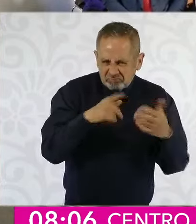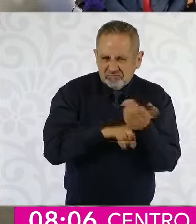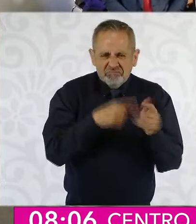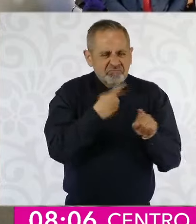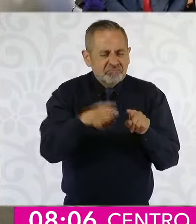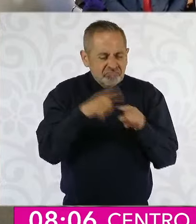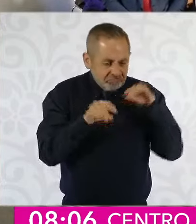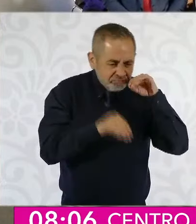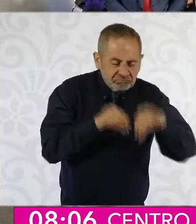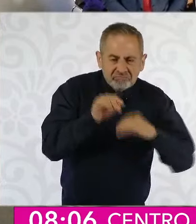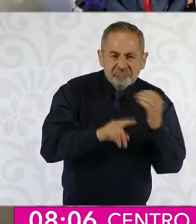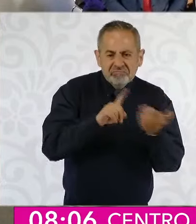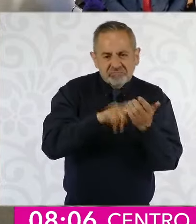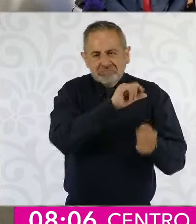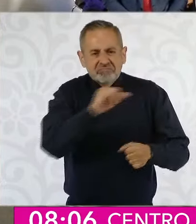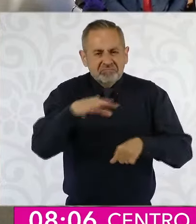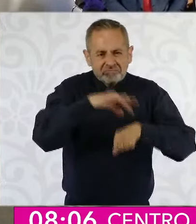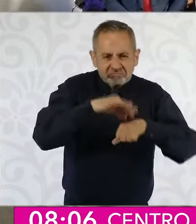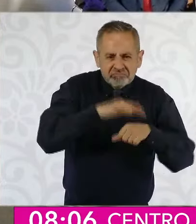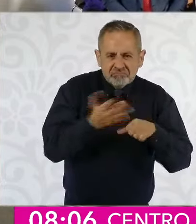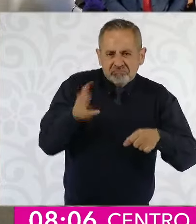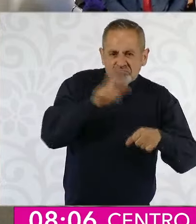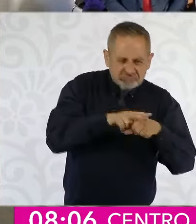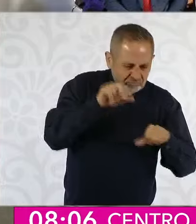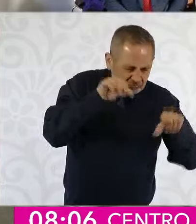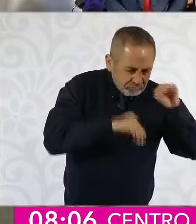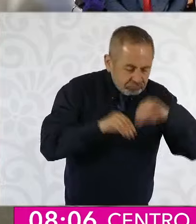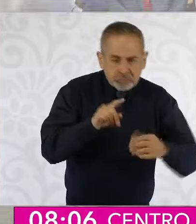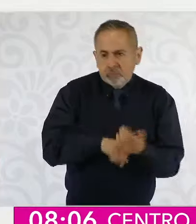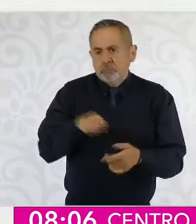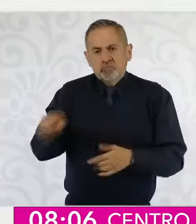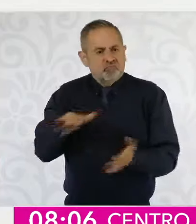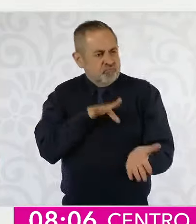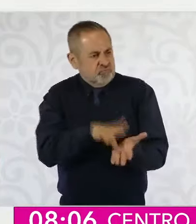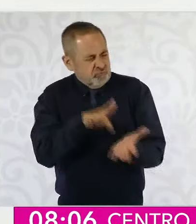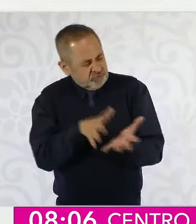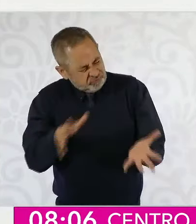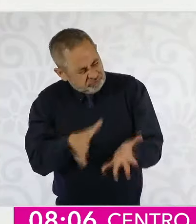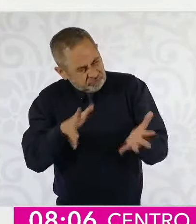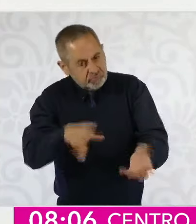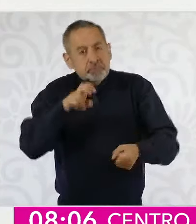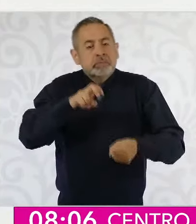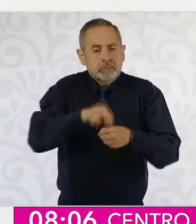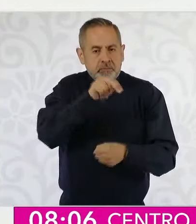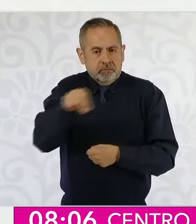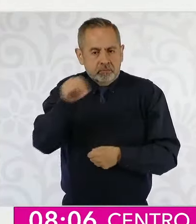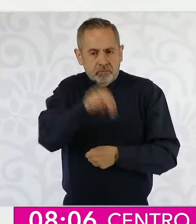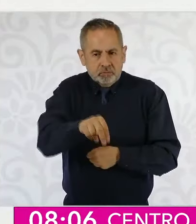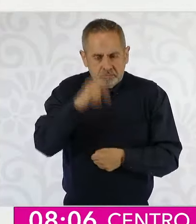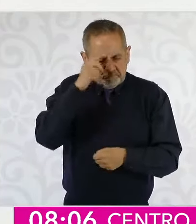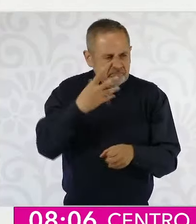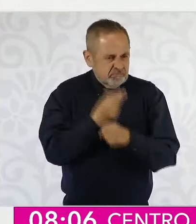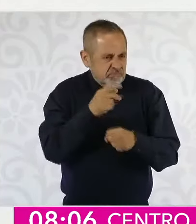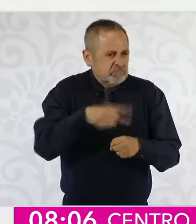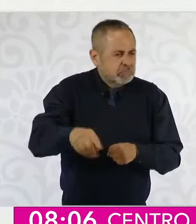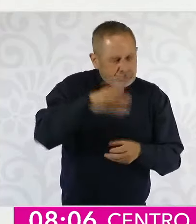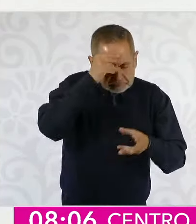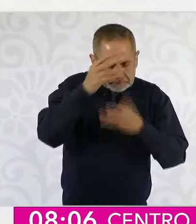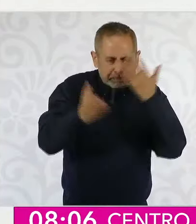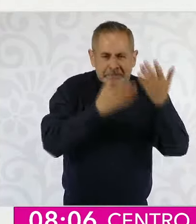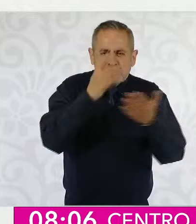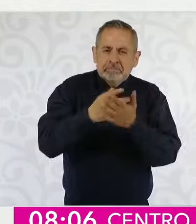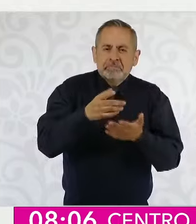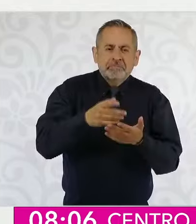médicos. Fue una de las grandes impulsoras de que el Tecnológico de Nogales iniciara una carrera de aeroespacial, que